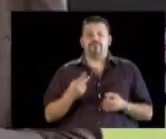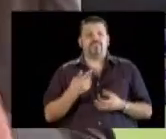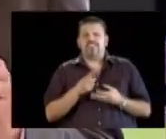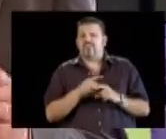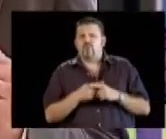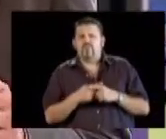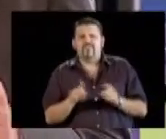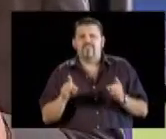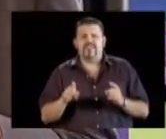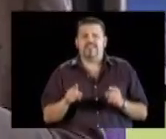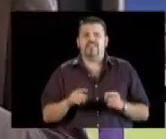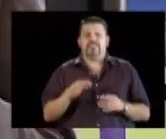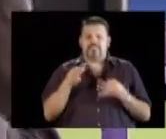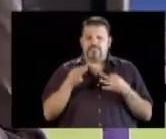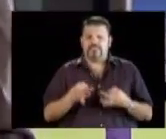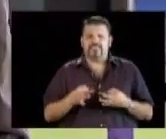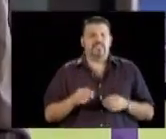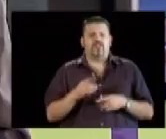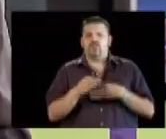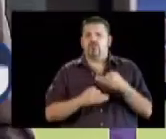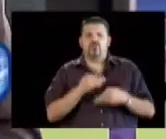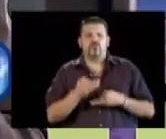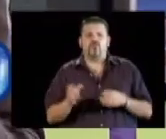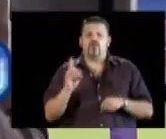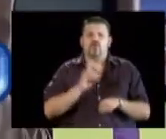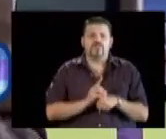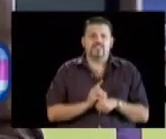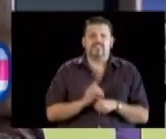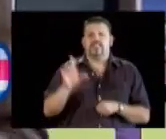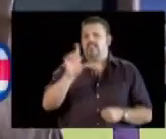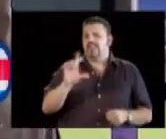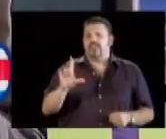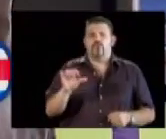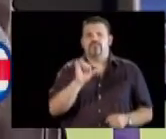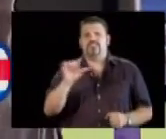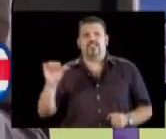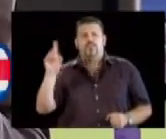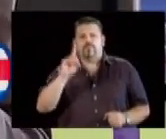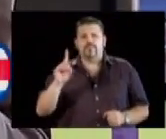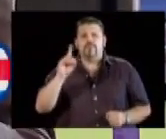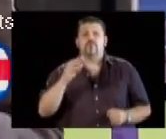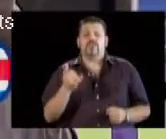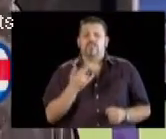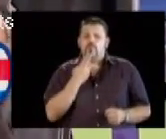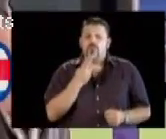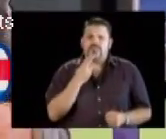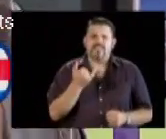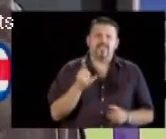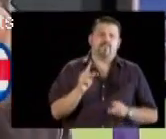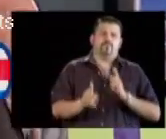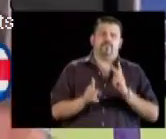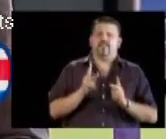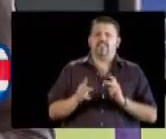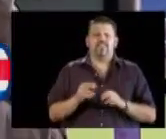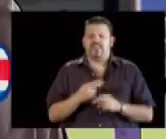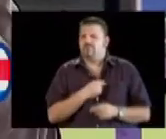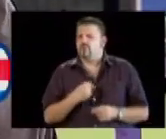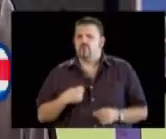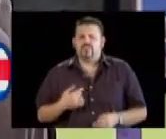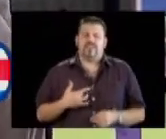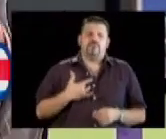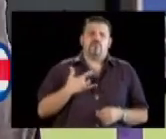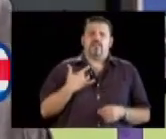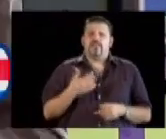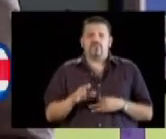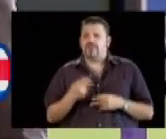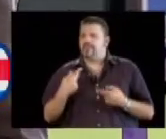es constancia. Todos los días, de lunes a domingo, usar y platicar. Y nos fuimos enamorando de los resultados y